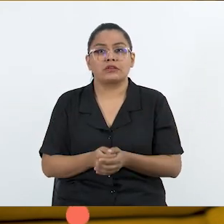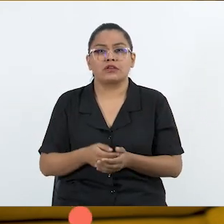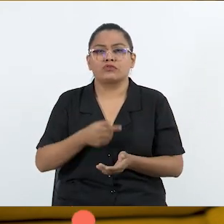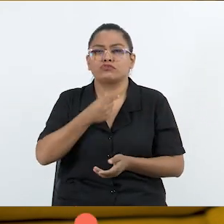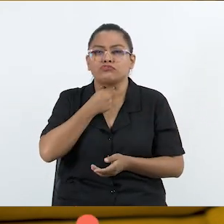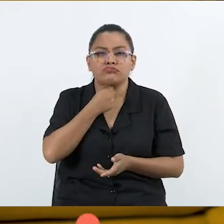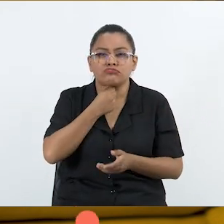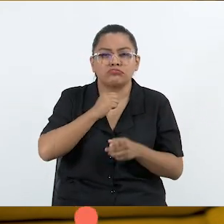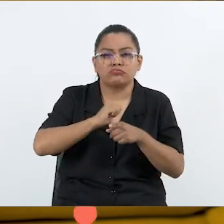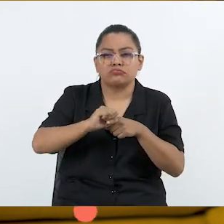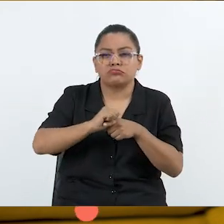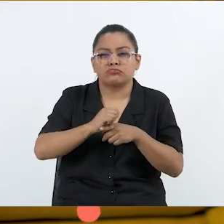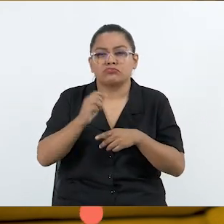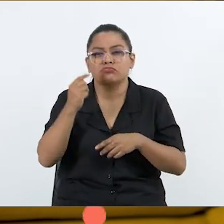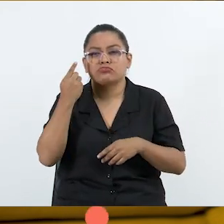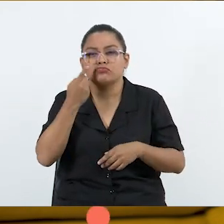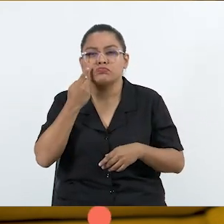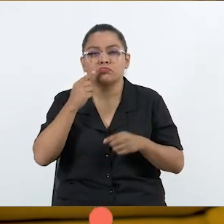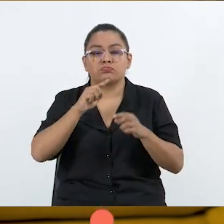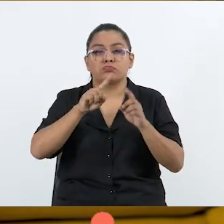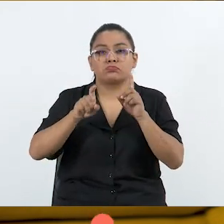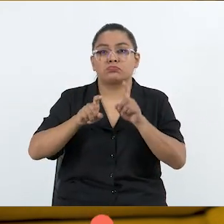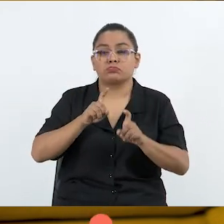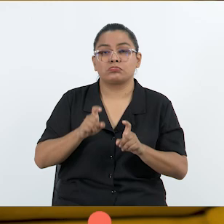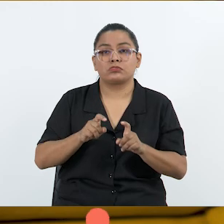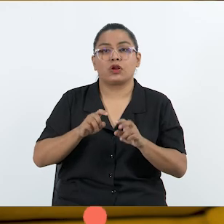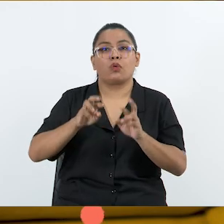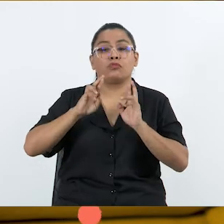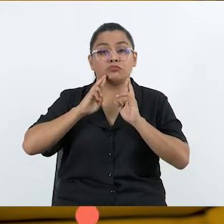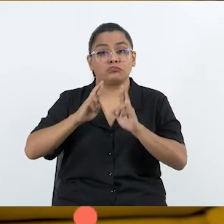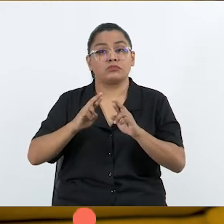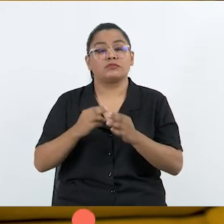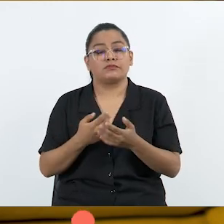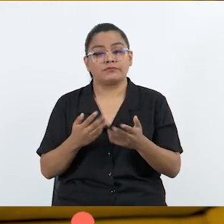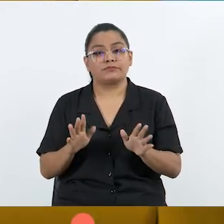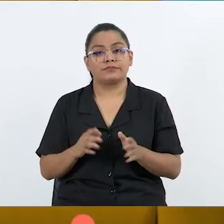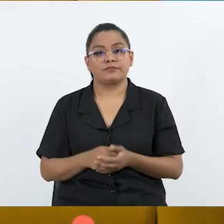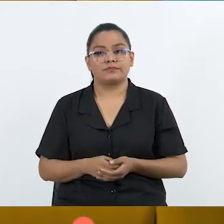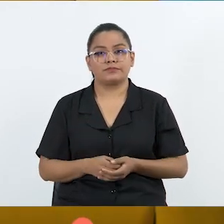y ejercitar su curiosidad, buscando respuestas por sí mismo.